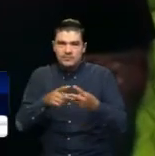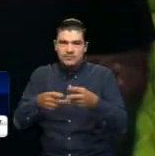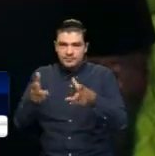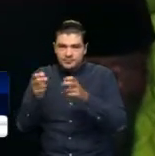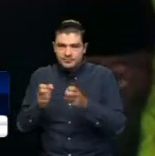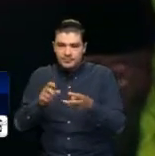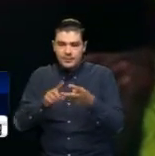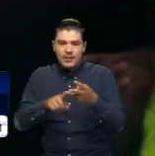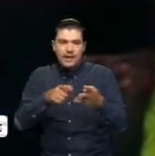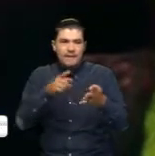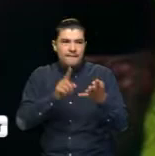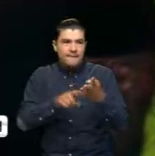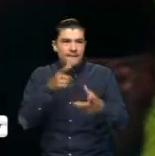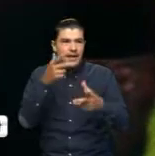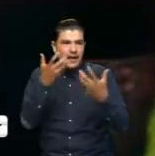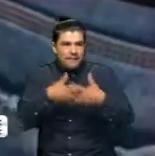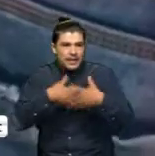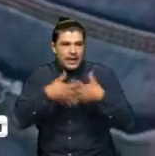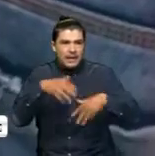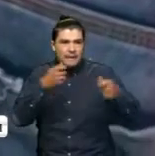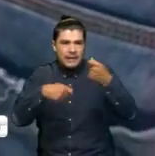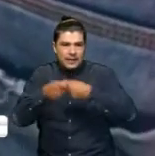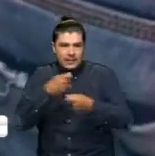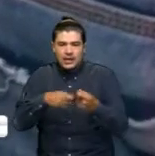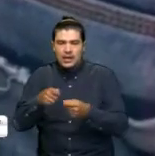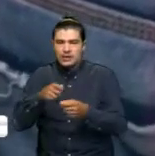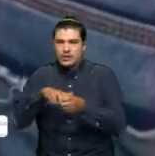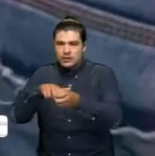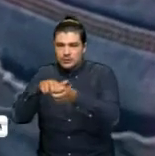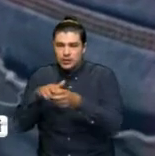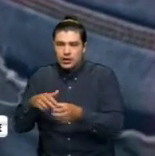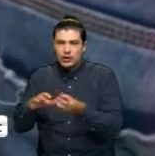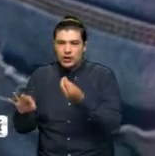fabricación tráfico y porte de estupefacientes entre otros delitos